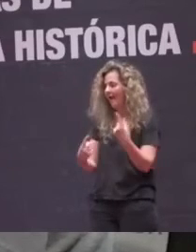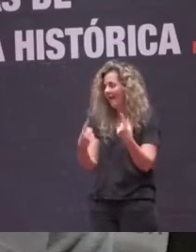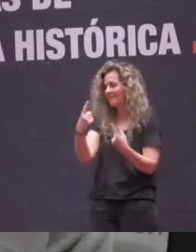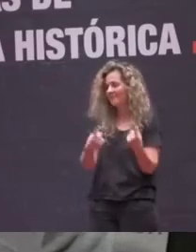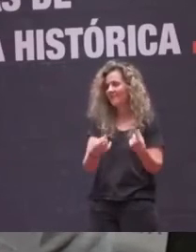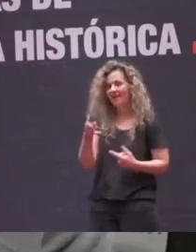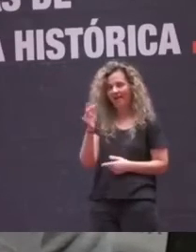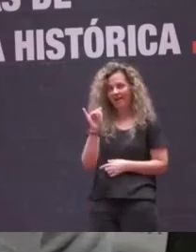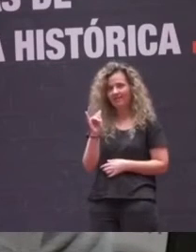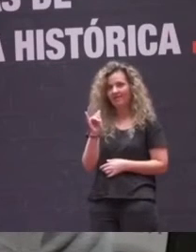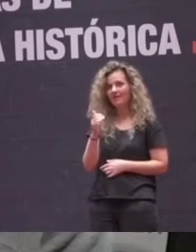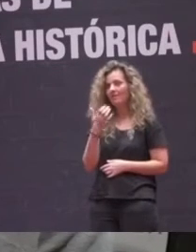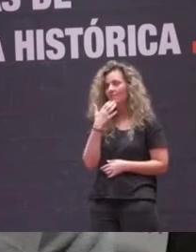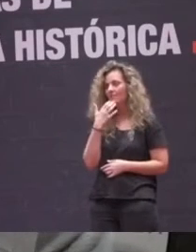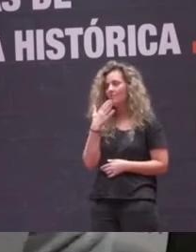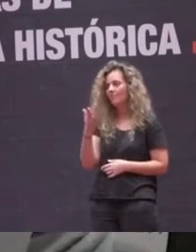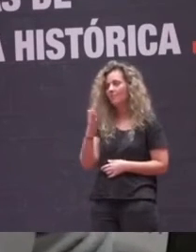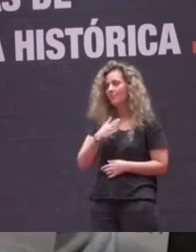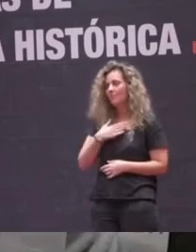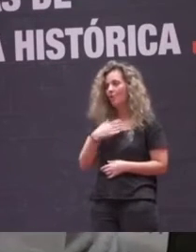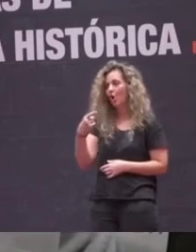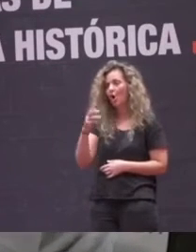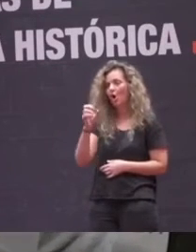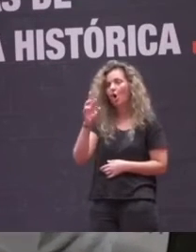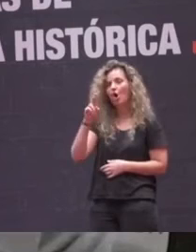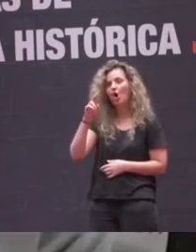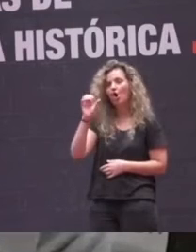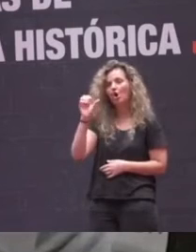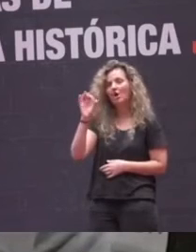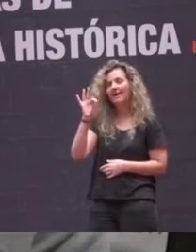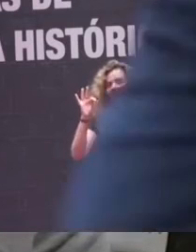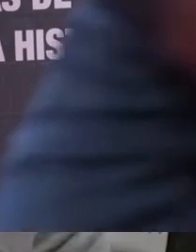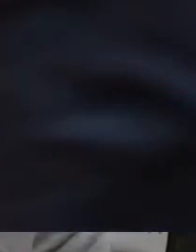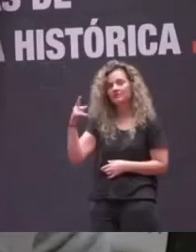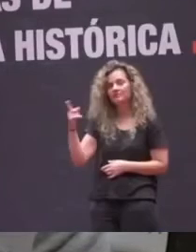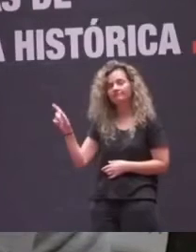Dicir, bueno, a propia Goretti, non? Dicir, Goretti,